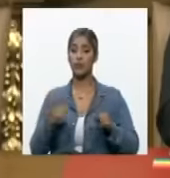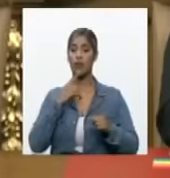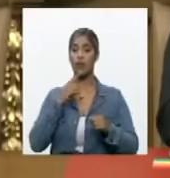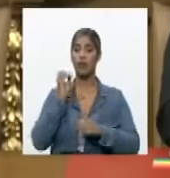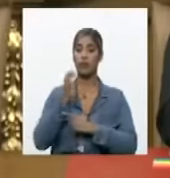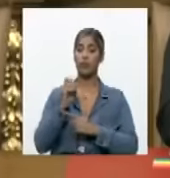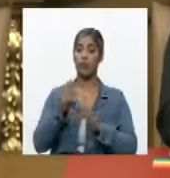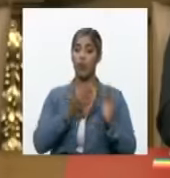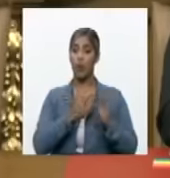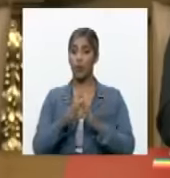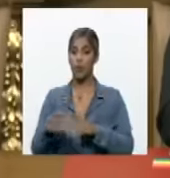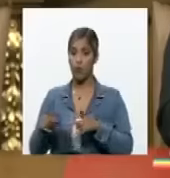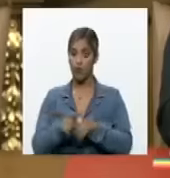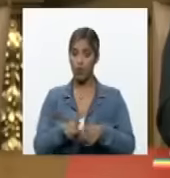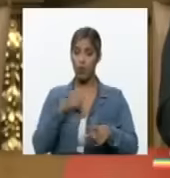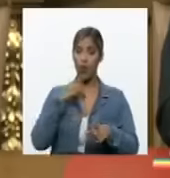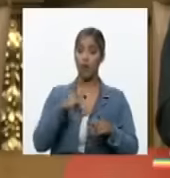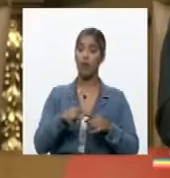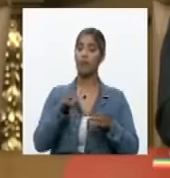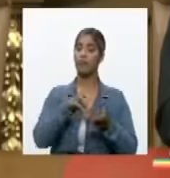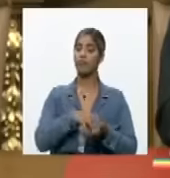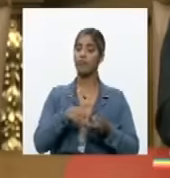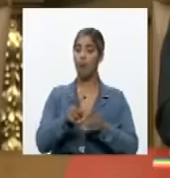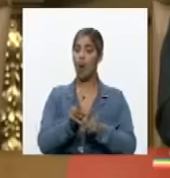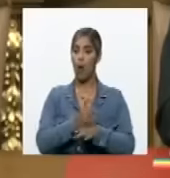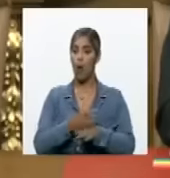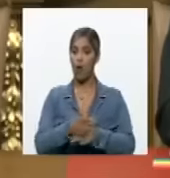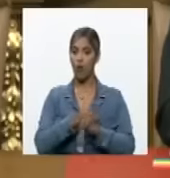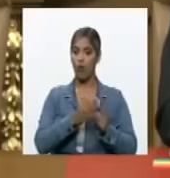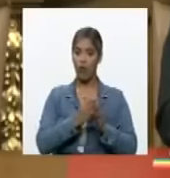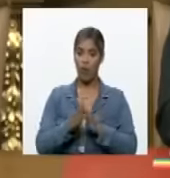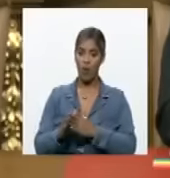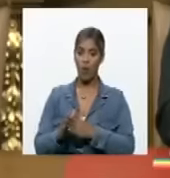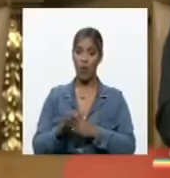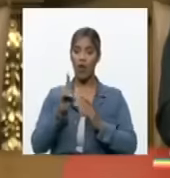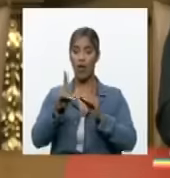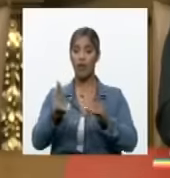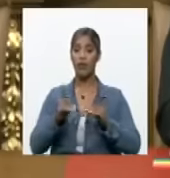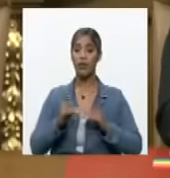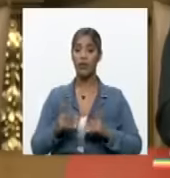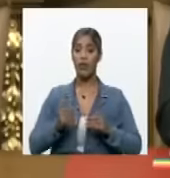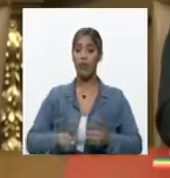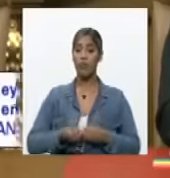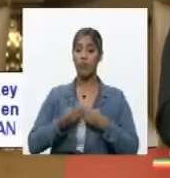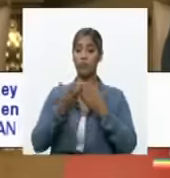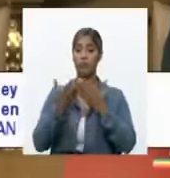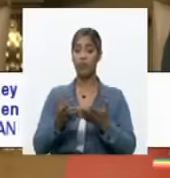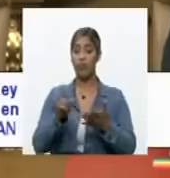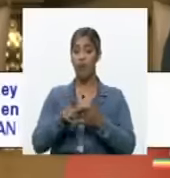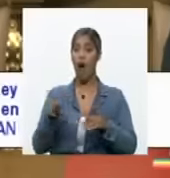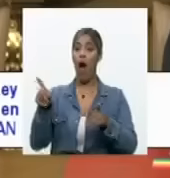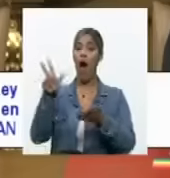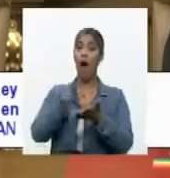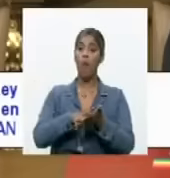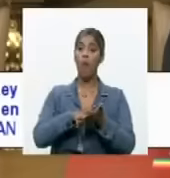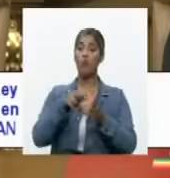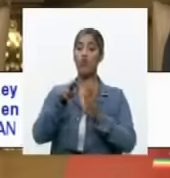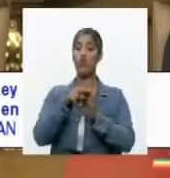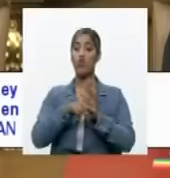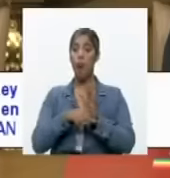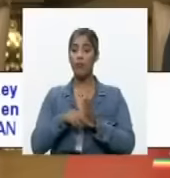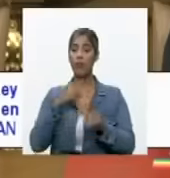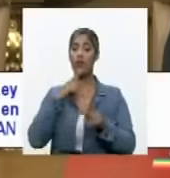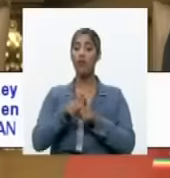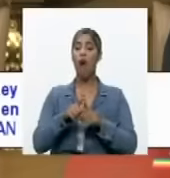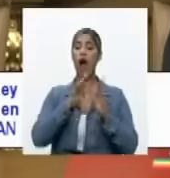Parlamento Comunal es la instancia legislativa de gobierno de la comuna. Sus decisiones se expresan mediante la aprobación de normativas